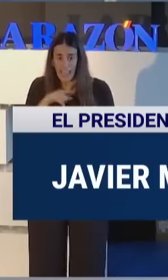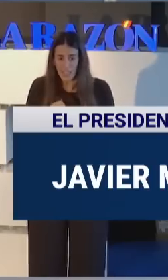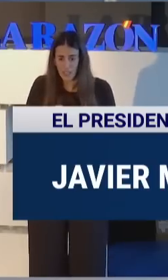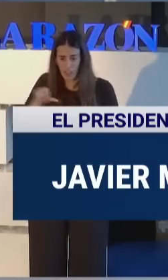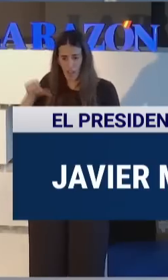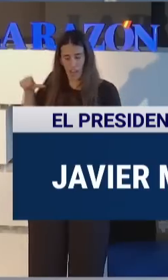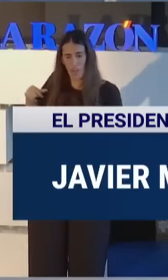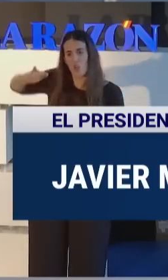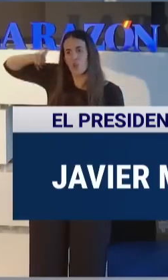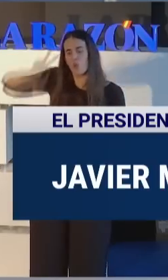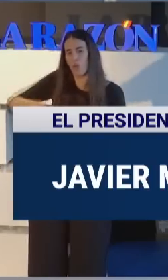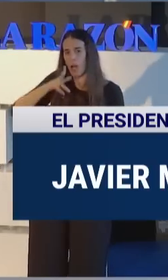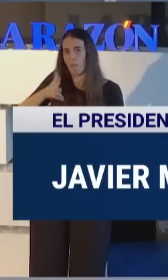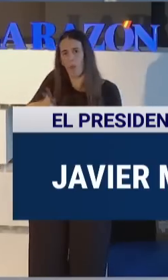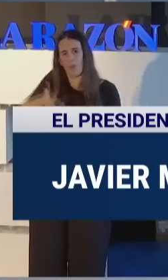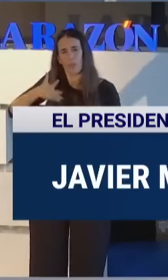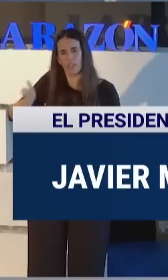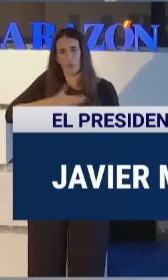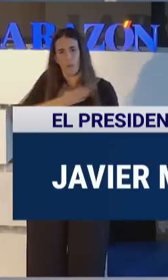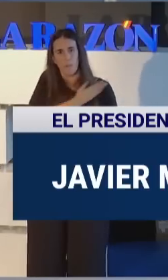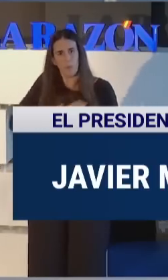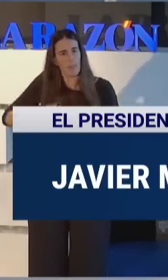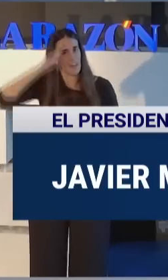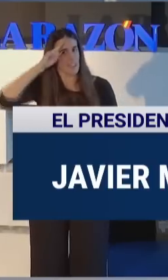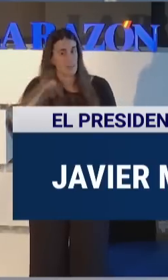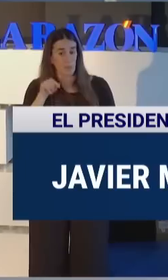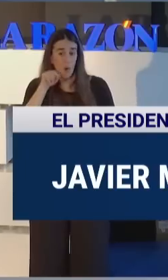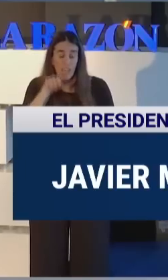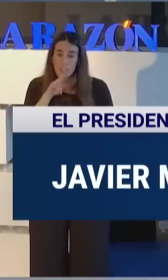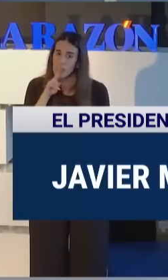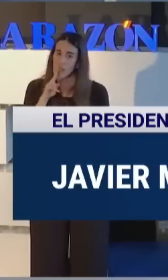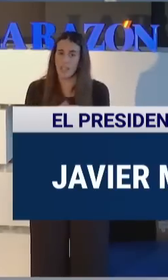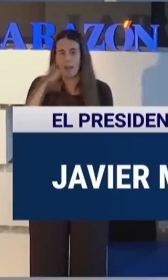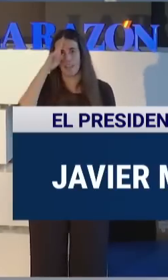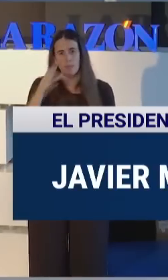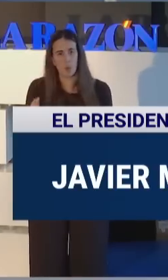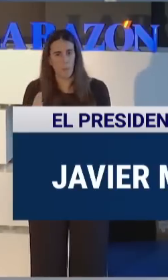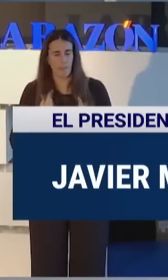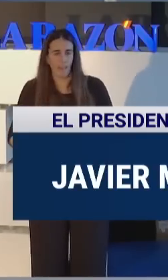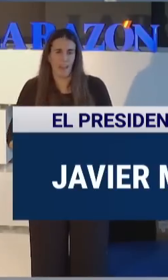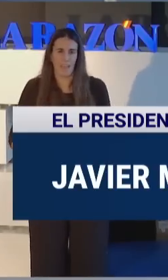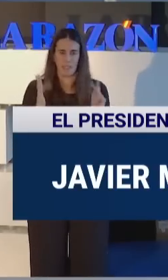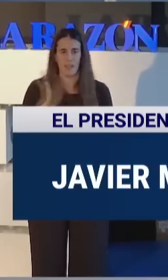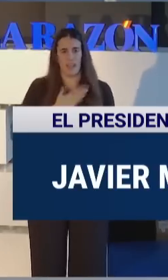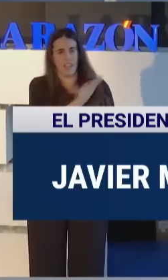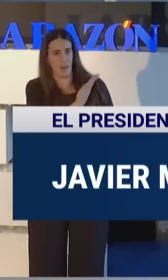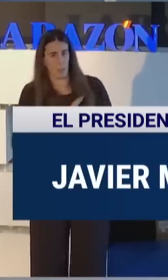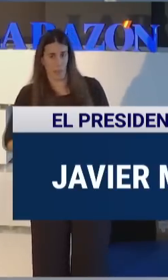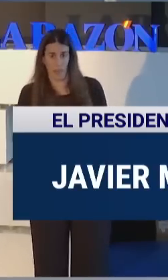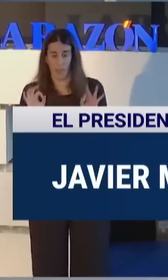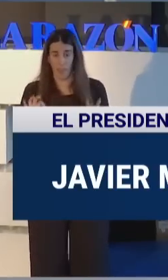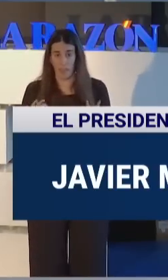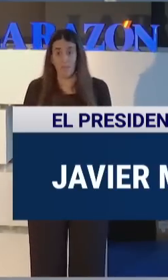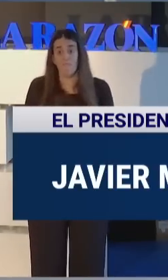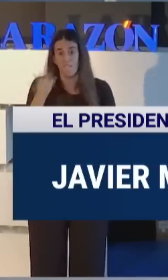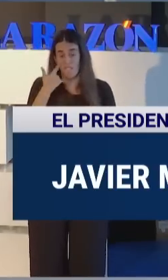deberían haber hecho por respeto del derecho de propiedad. Y ahí está, digamos, el respeto, digamos, a la vida, a la libertad y a la propiedad, justamente. Entonces,